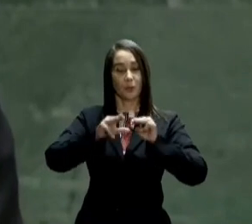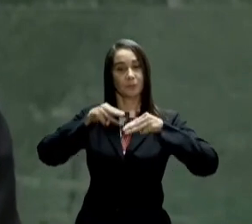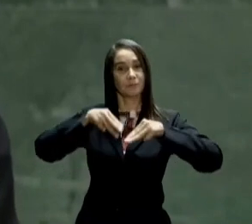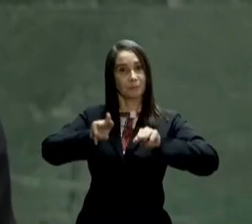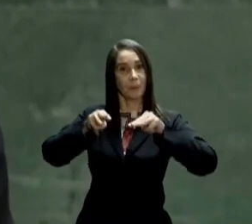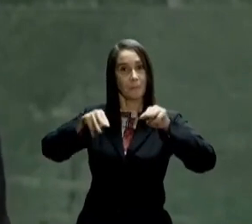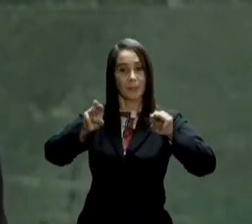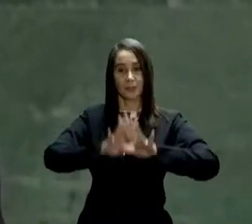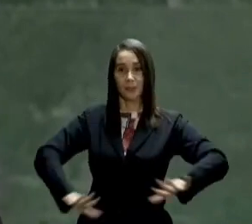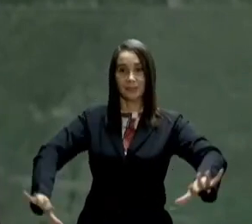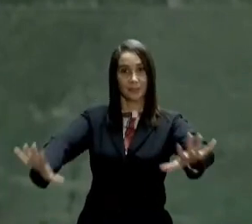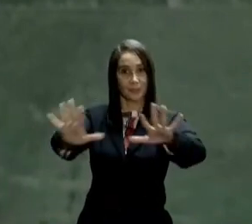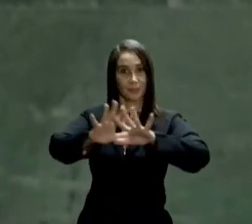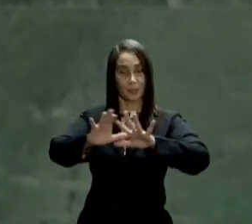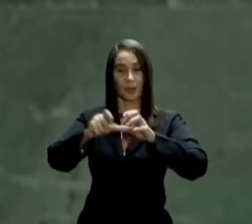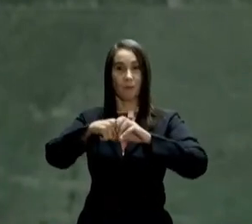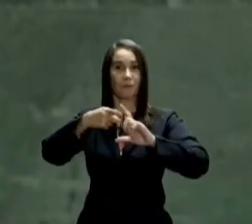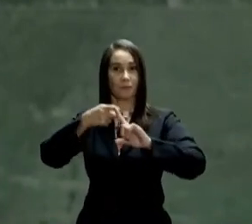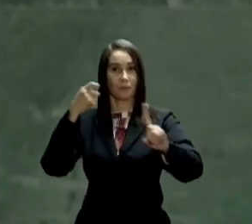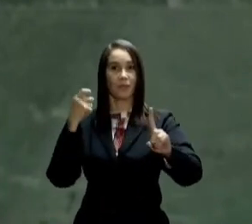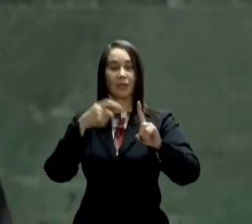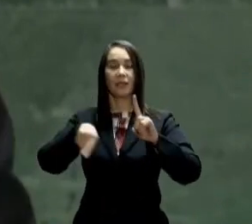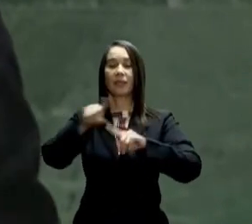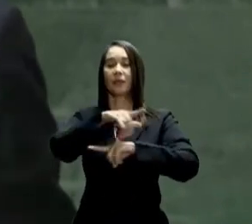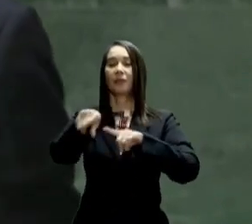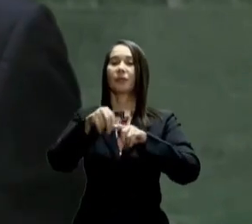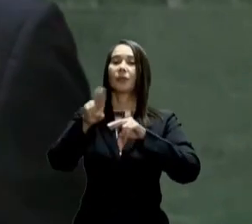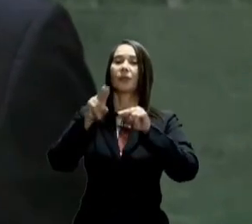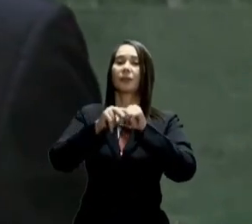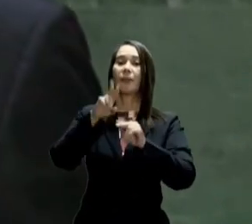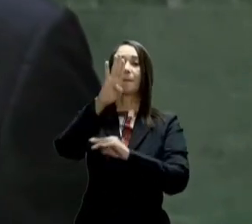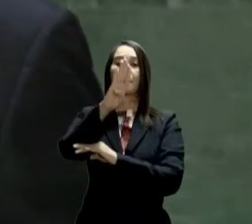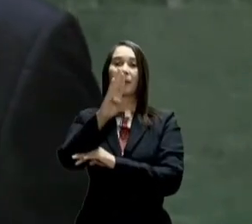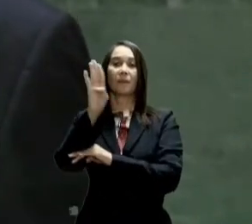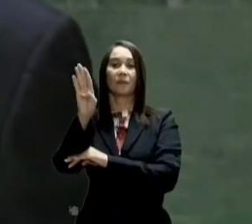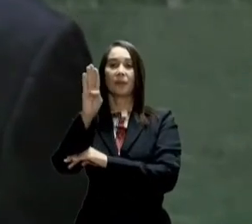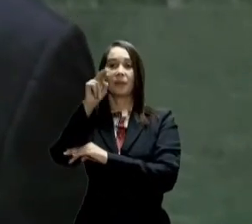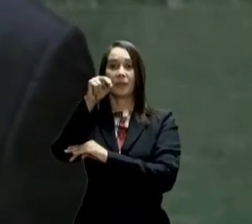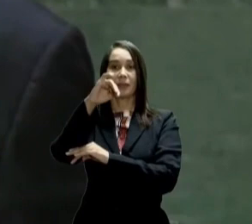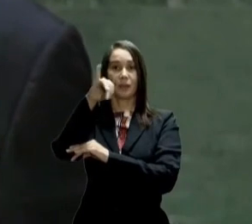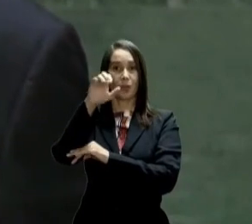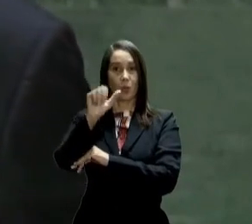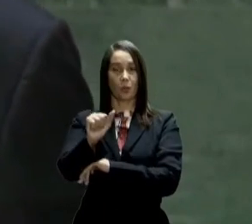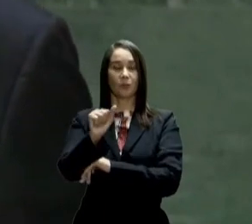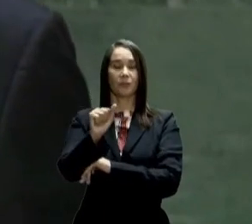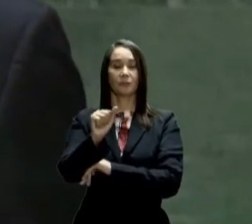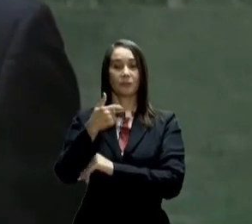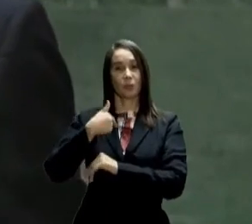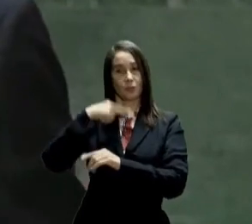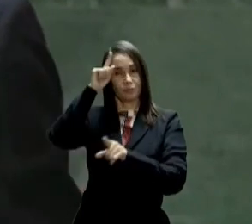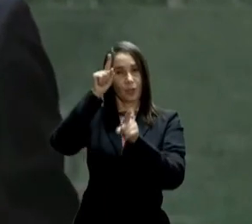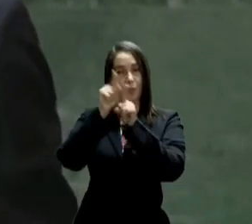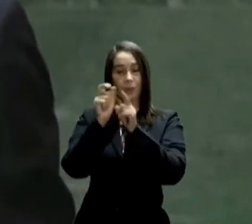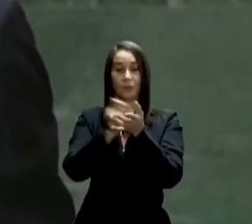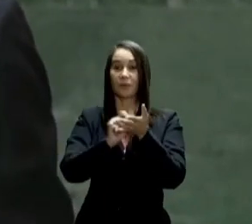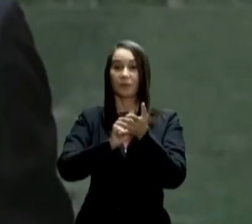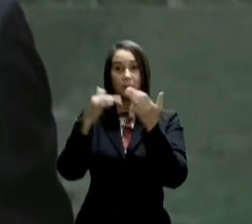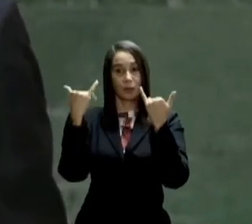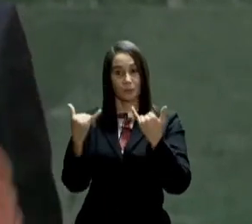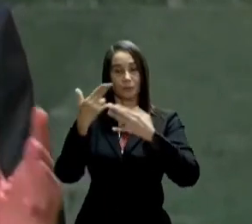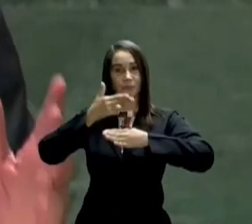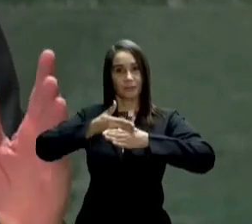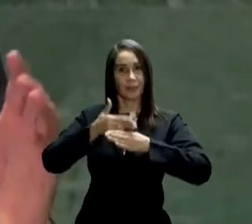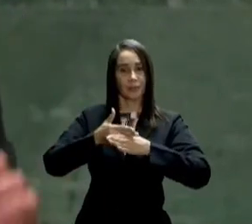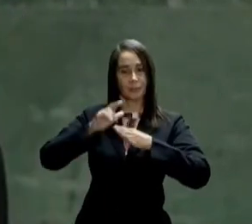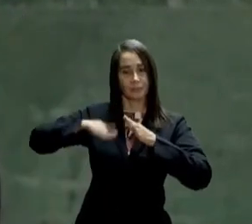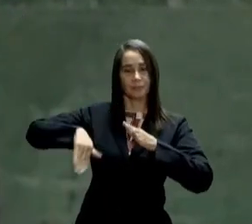Marina en zonas fuera de la jurisdicción nacional, BBNJ, convención que firmaré en la tarde de hoy.